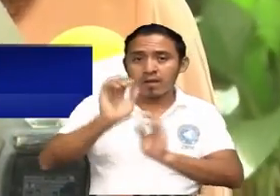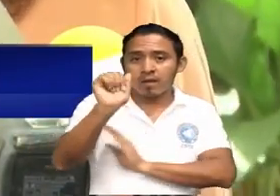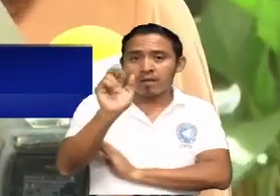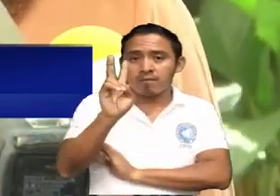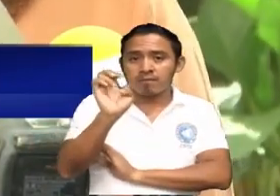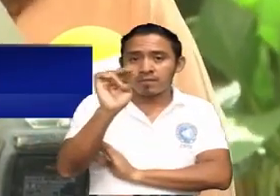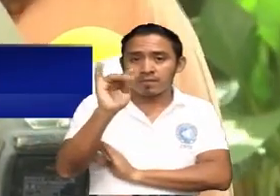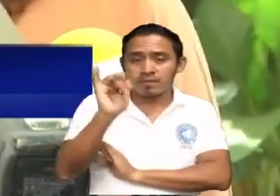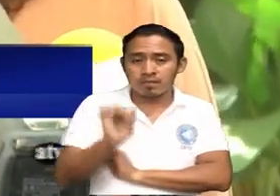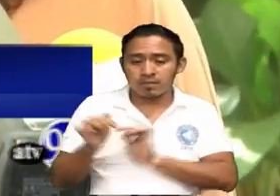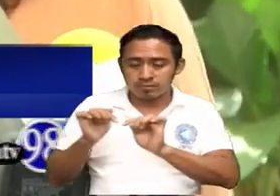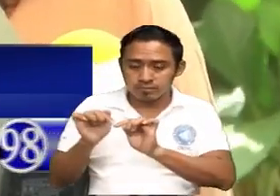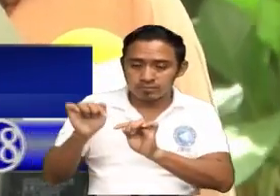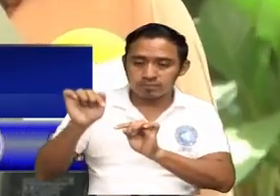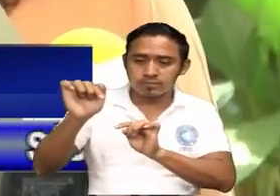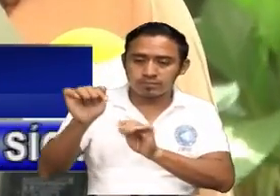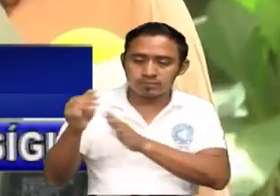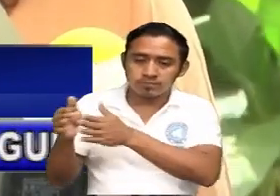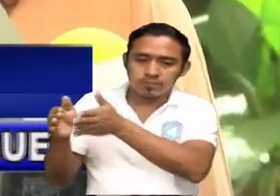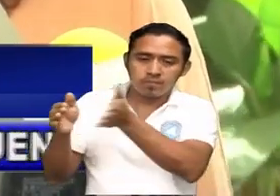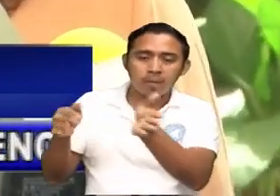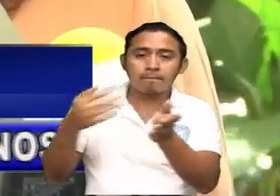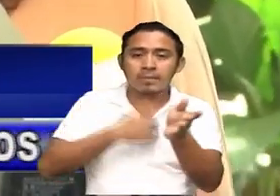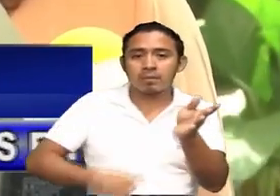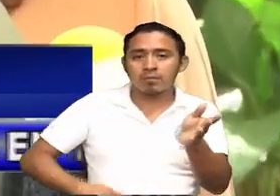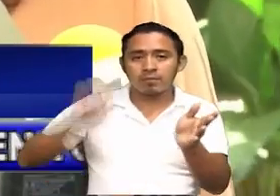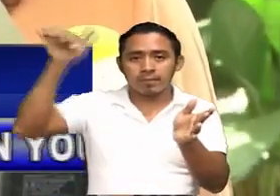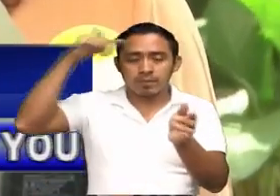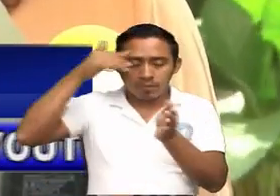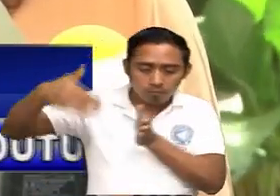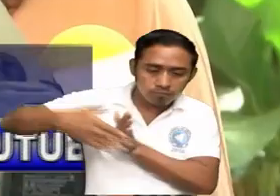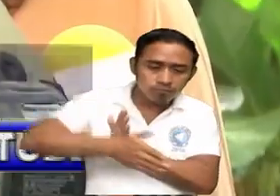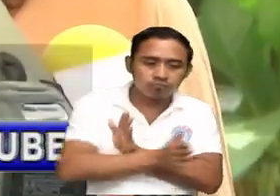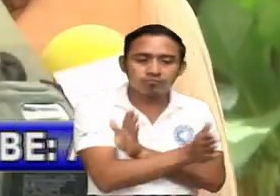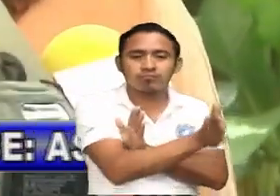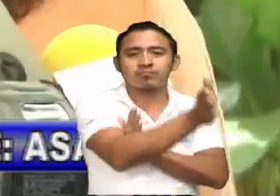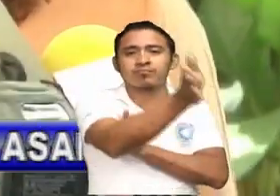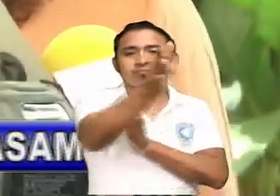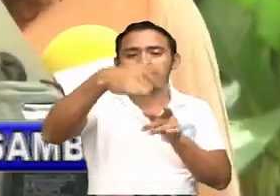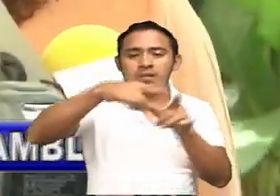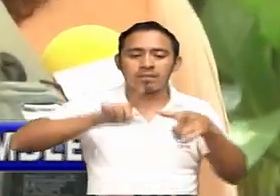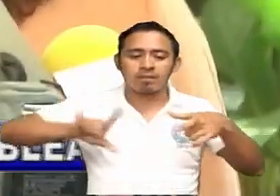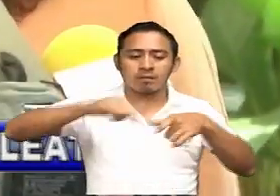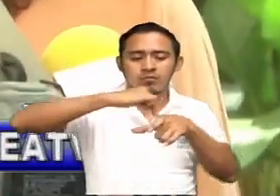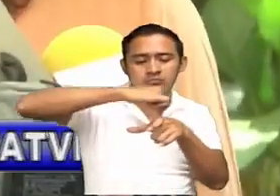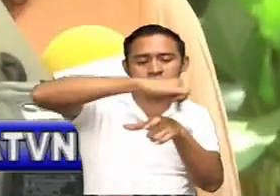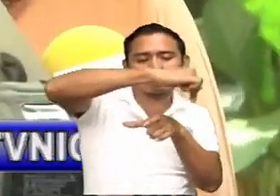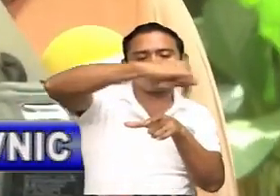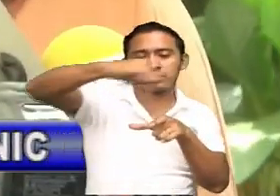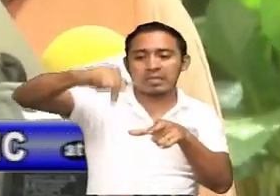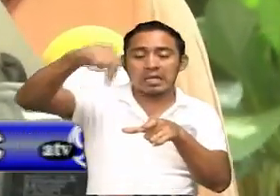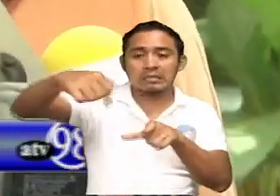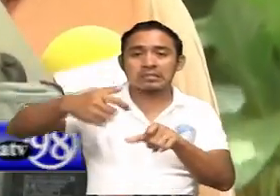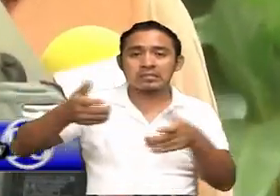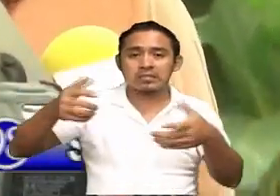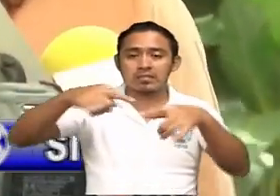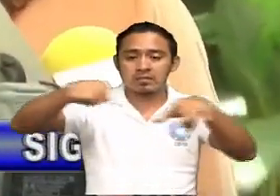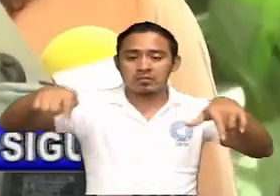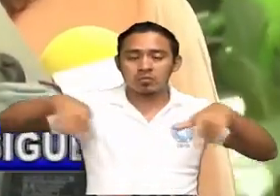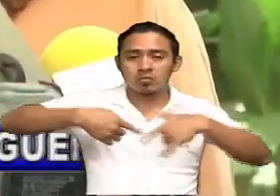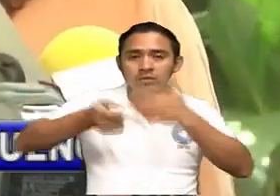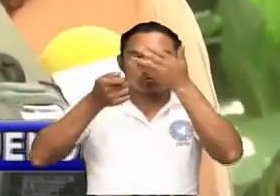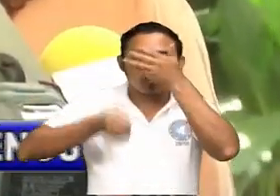de Gobernación, bordeando la laguna de Tizcapa hacia la rotonda El Huehuense. Nuestras cuadrillas